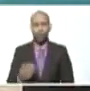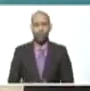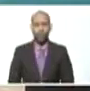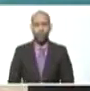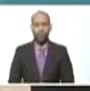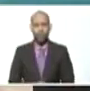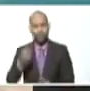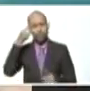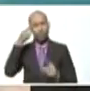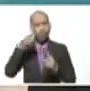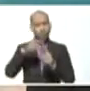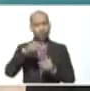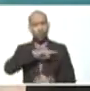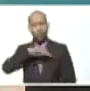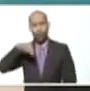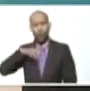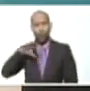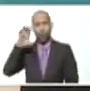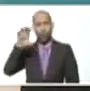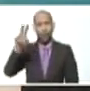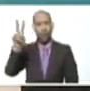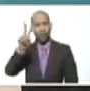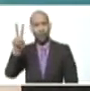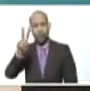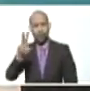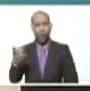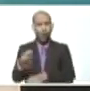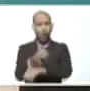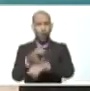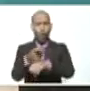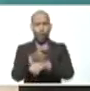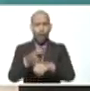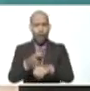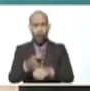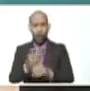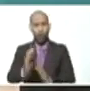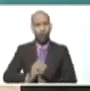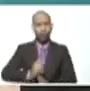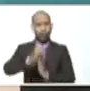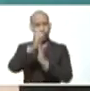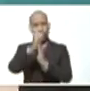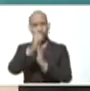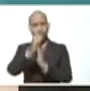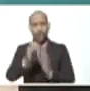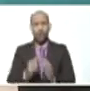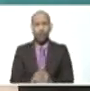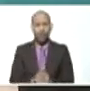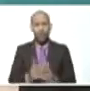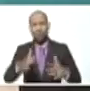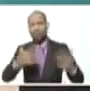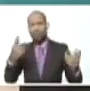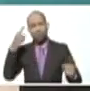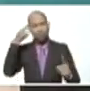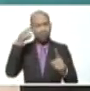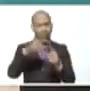Por nuestro país, Venezuela, sus gobernantes y dirigentes, para que encuentre el progreso